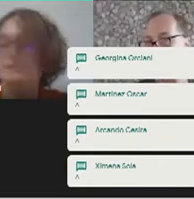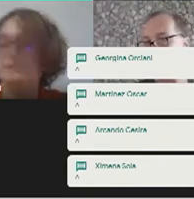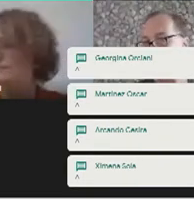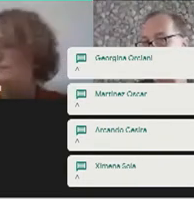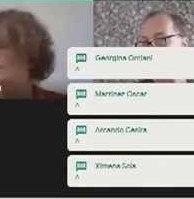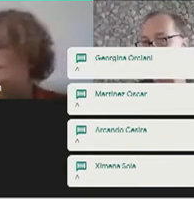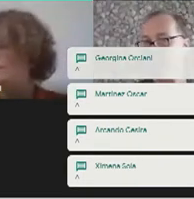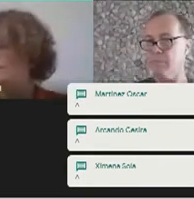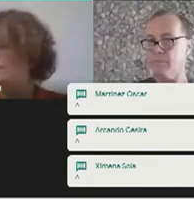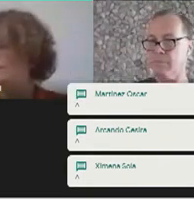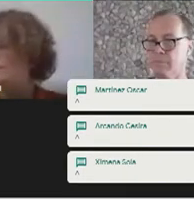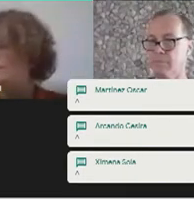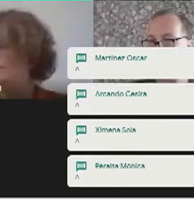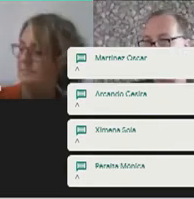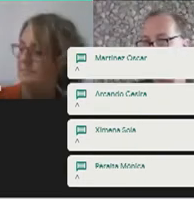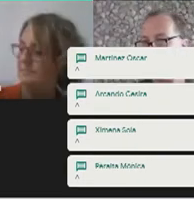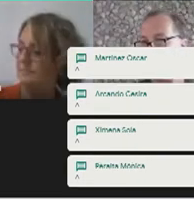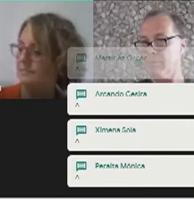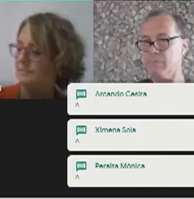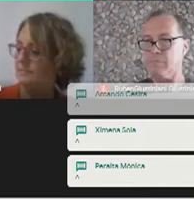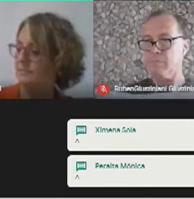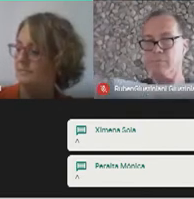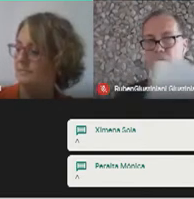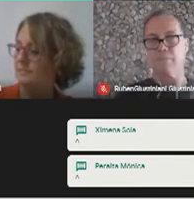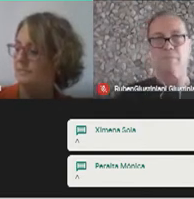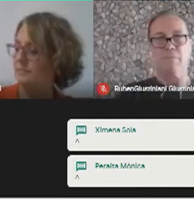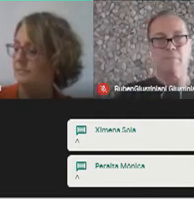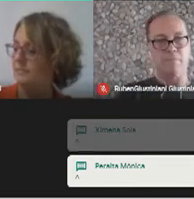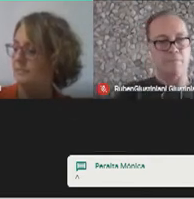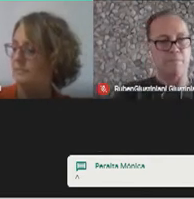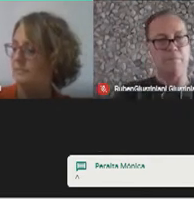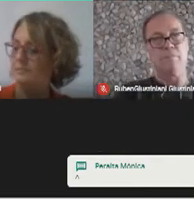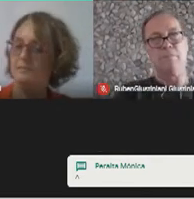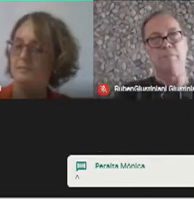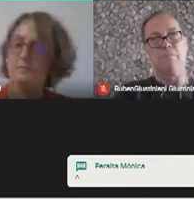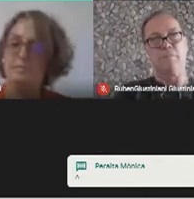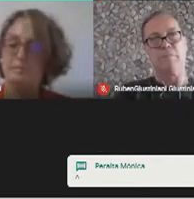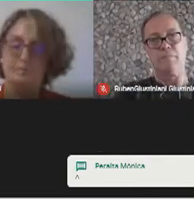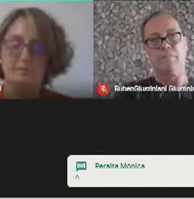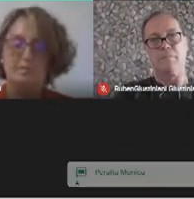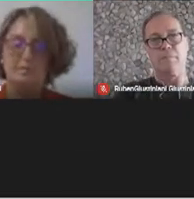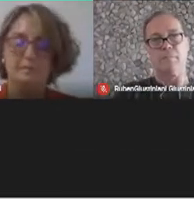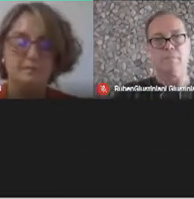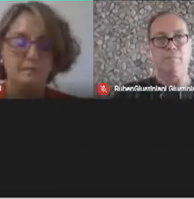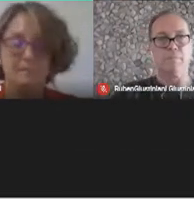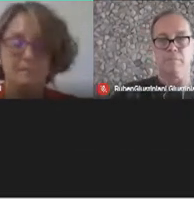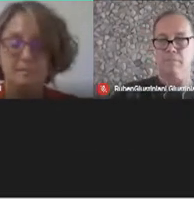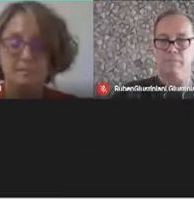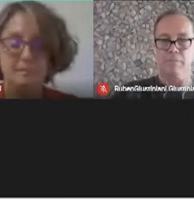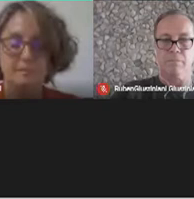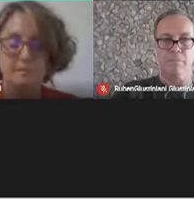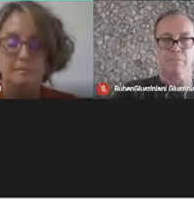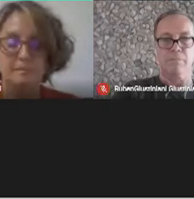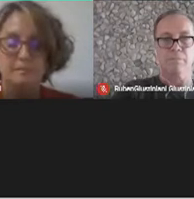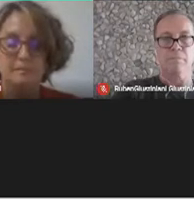antes de dar lugar a las manifestaciones vamos a dar lectura por